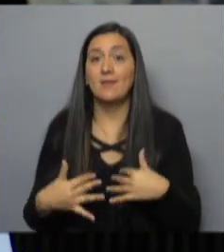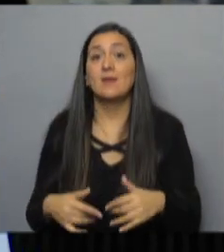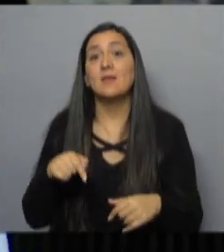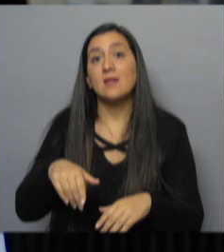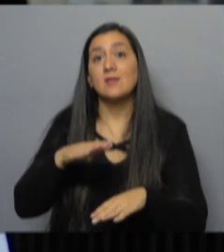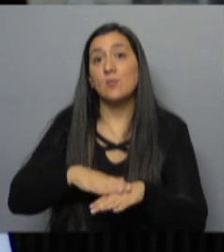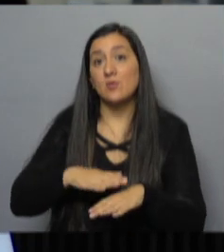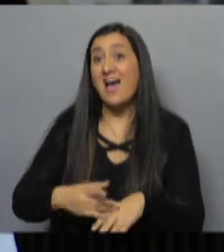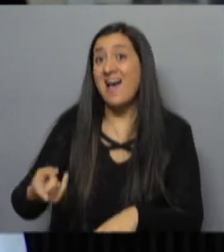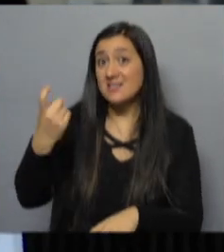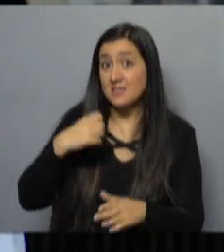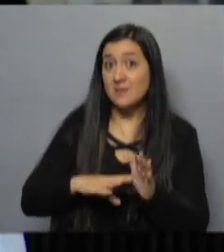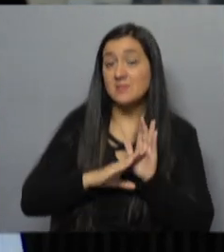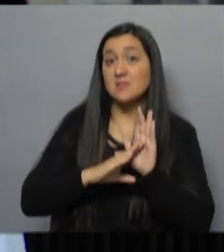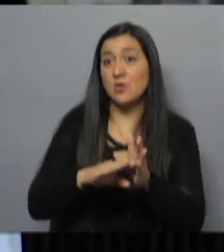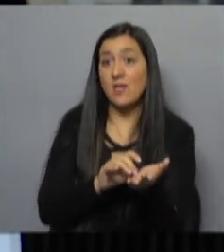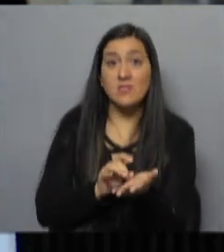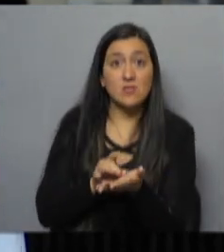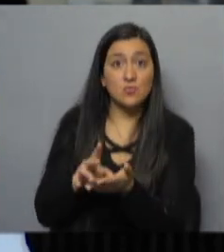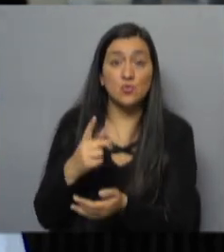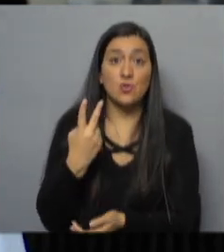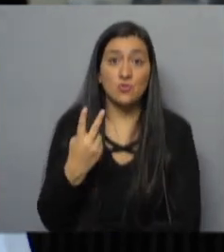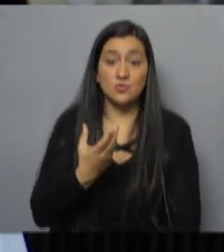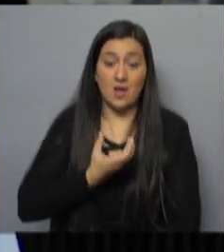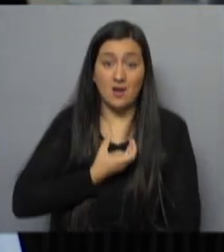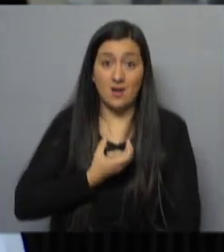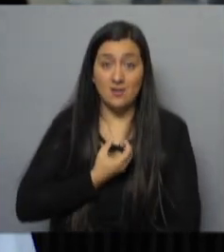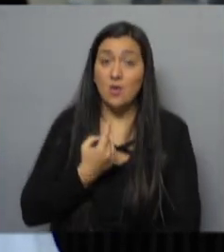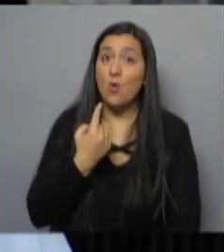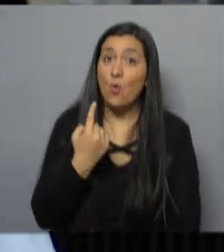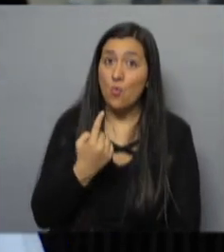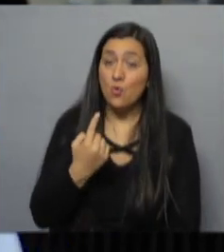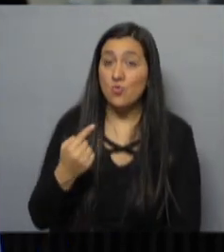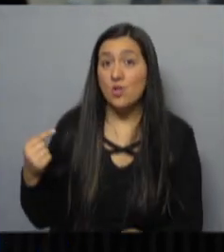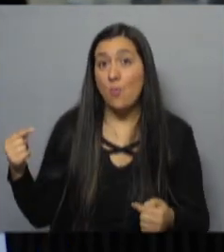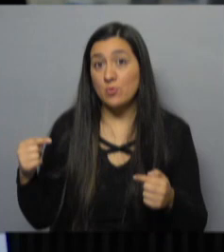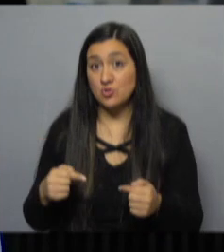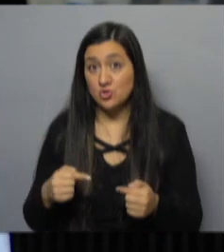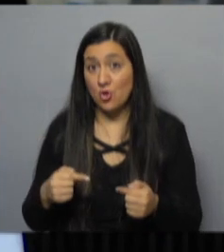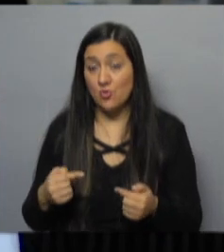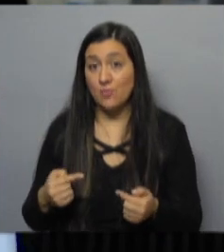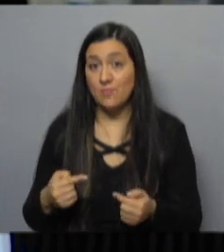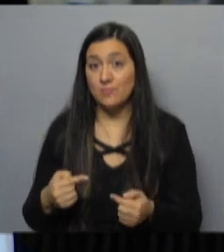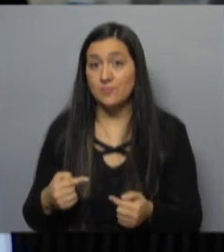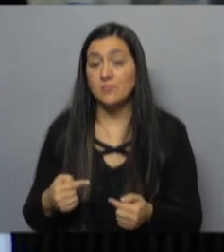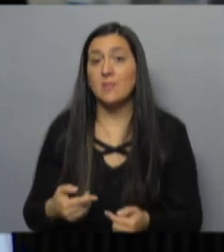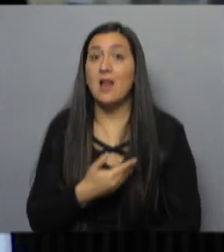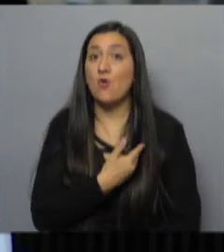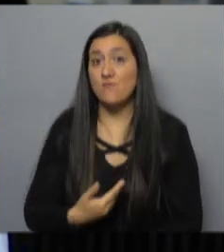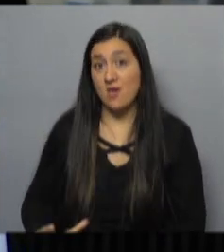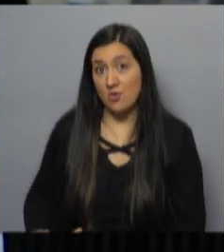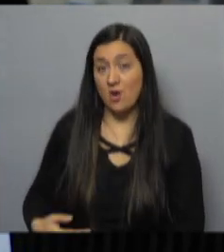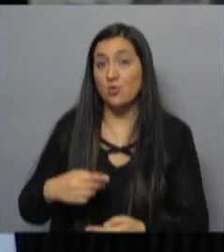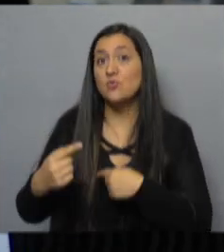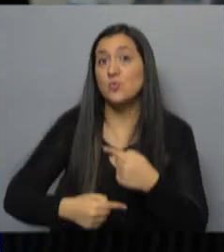además, el día de ayer se presentó la destitución de dos alcaldes, uno de ellos de la oposición, digamos, al gobierno, al